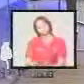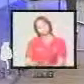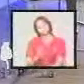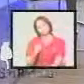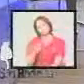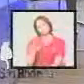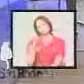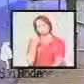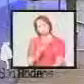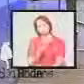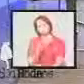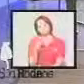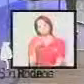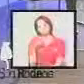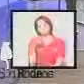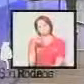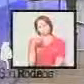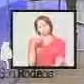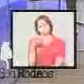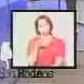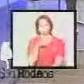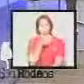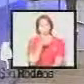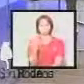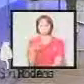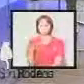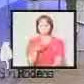le damos crédito a aquel que tenga un salario